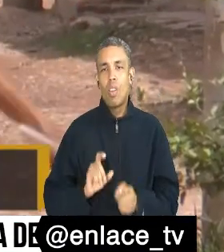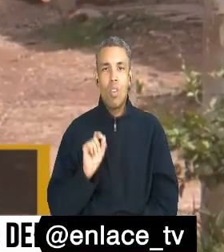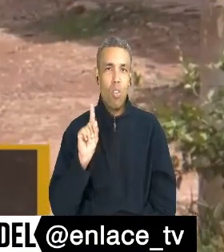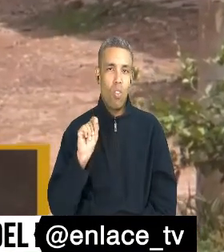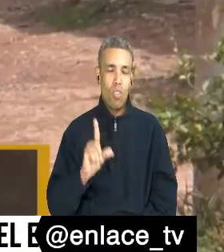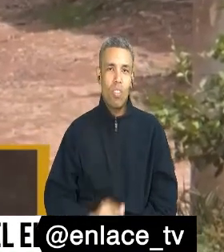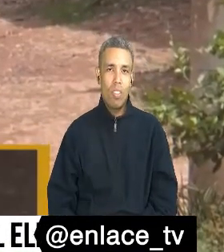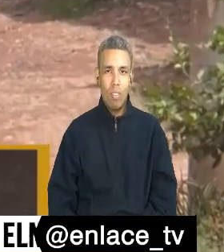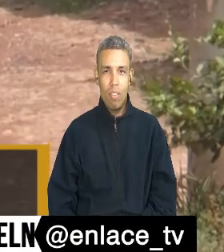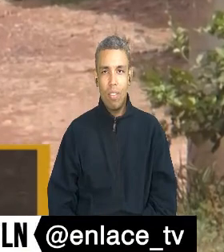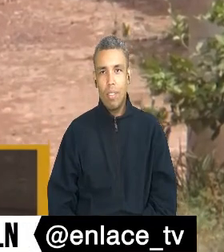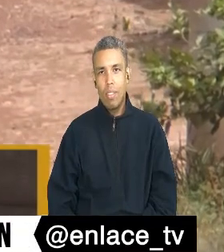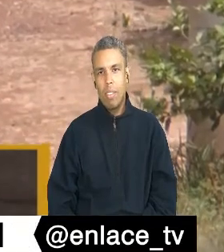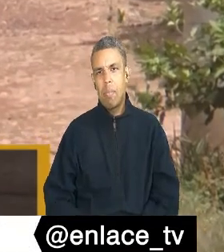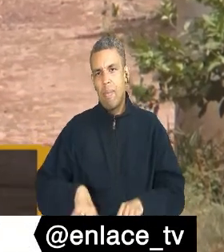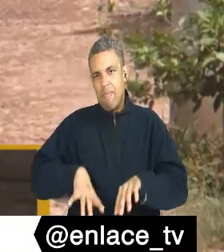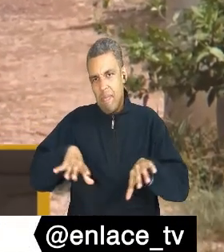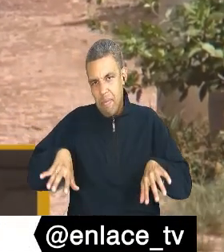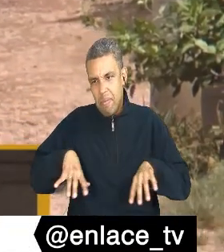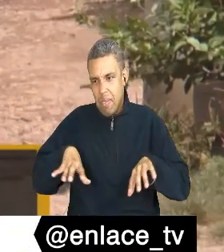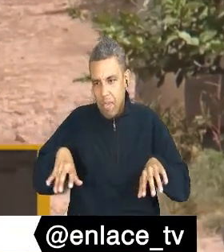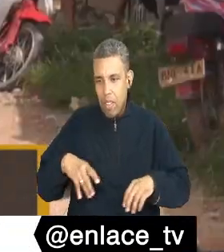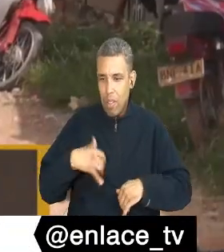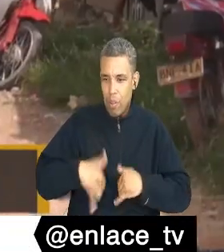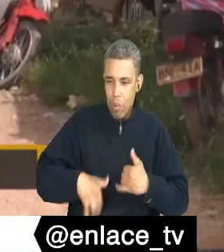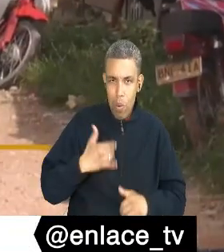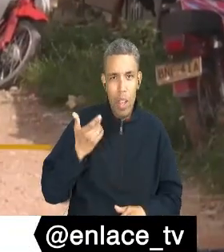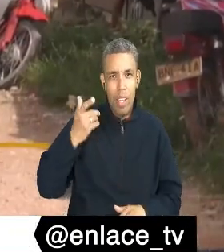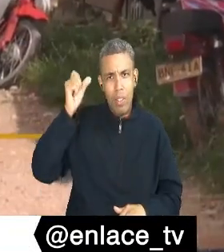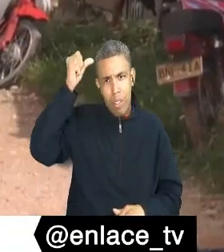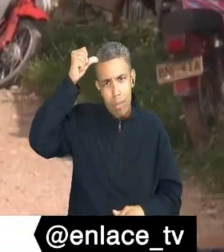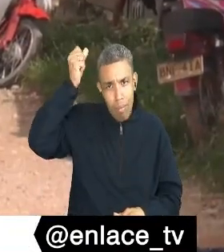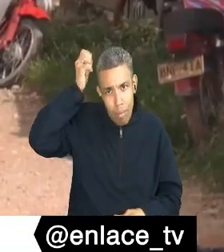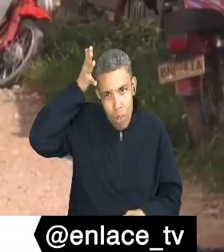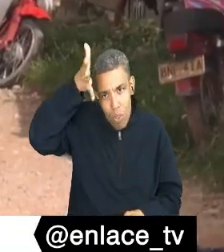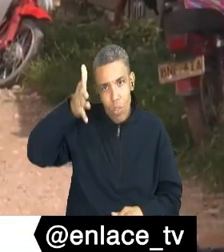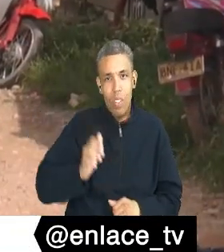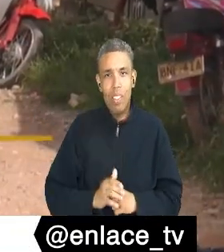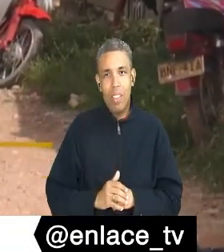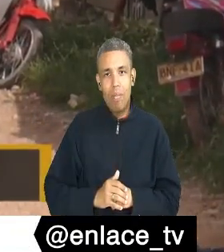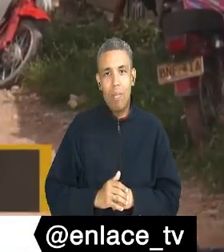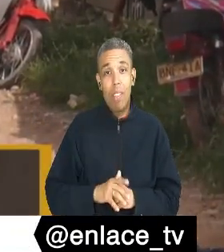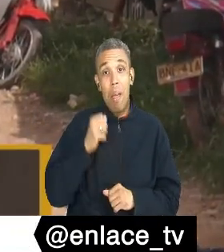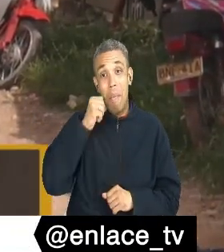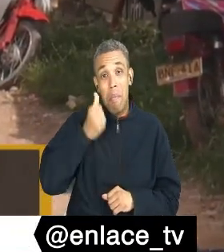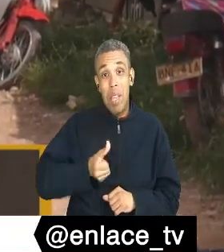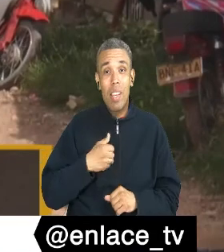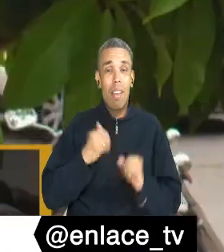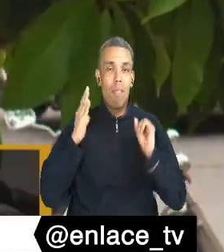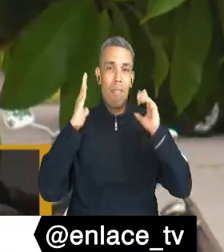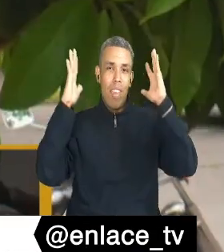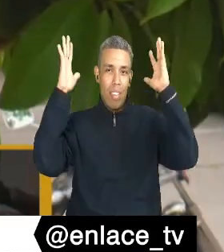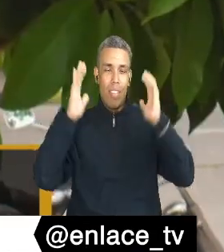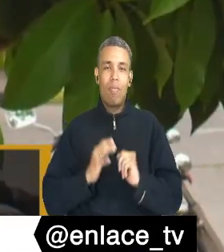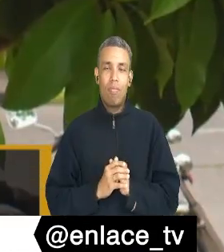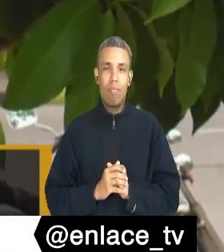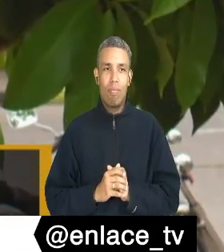Con actividades lúdicas y deportivas, los habitantes del barrio 22 de marzo celebrarán el próximo domingo su aniversario. Aprovechamos